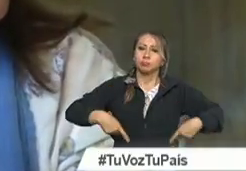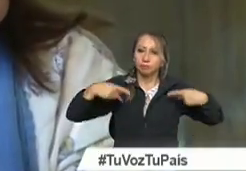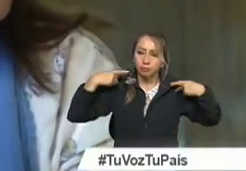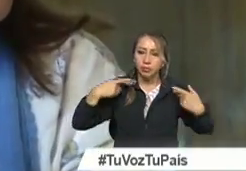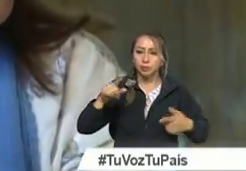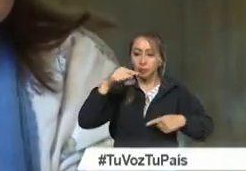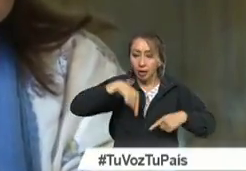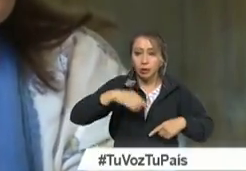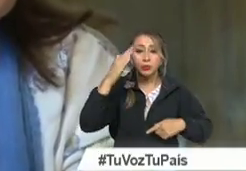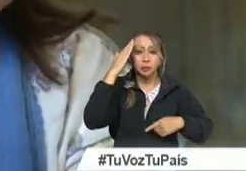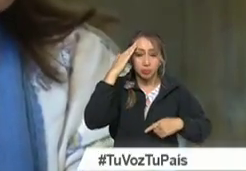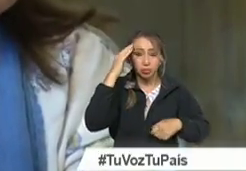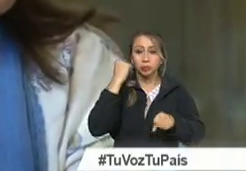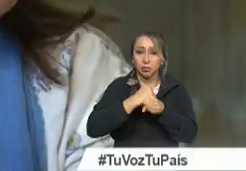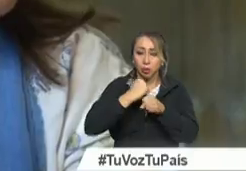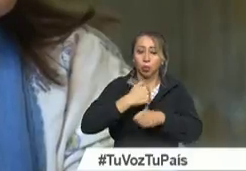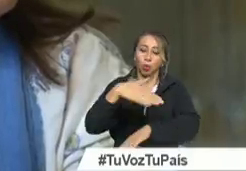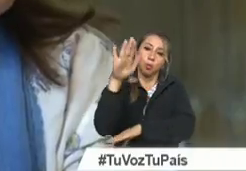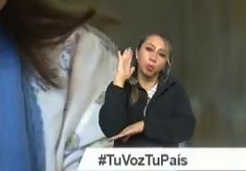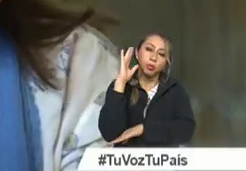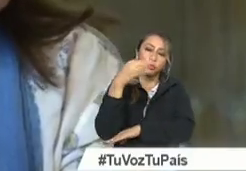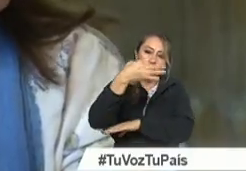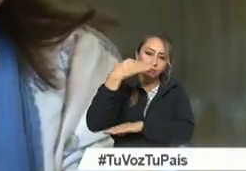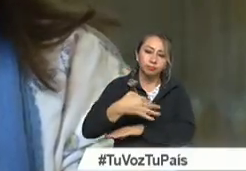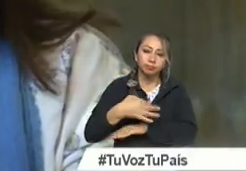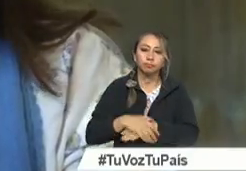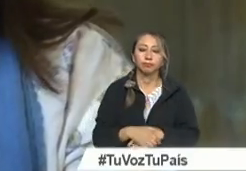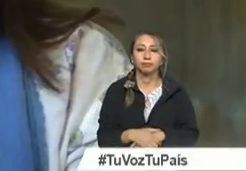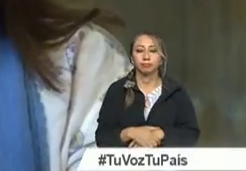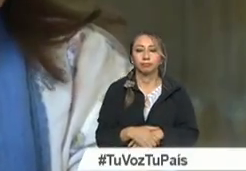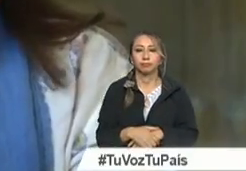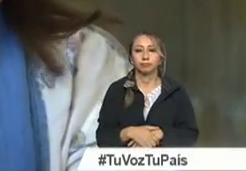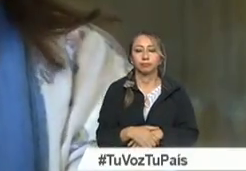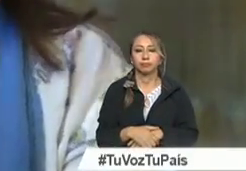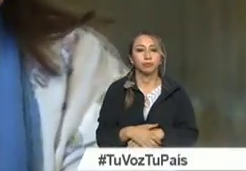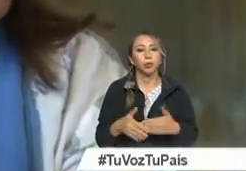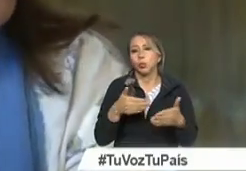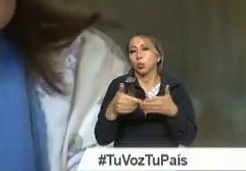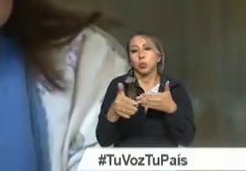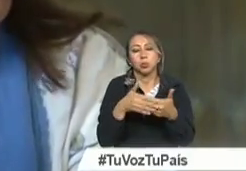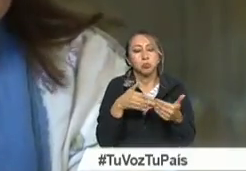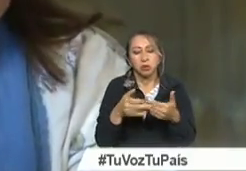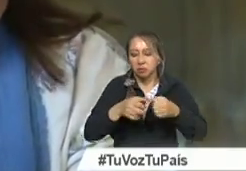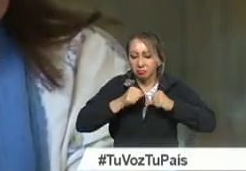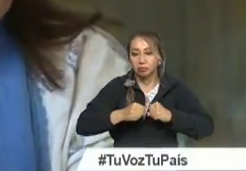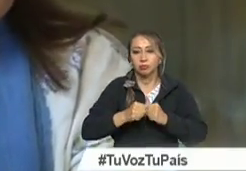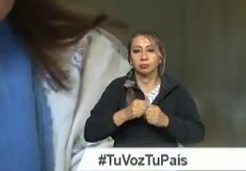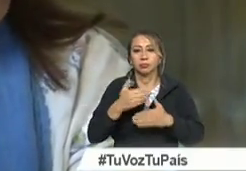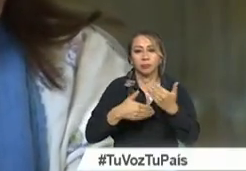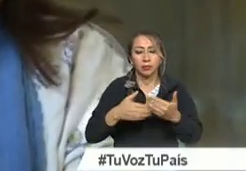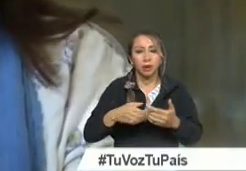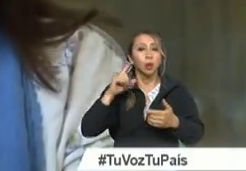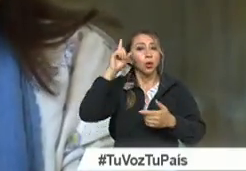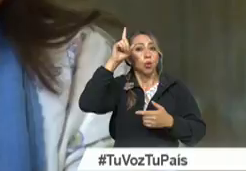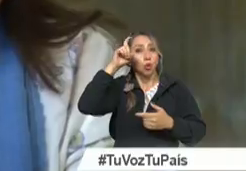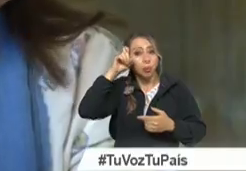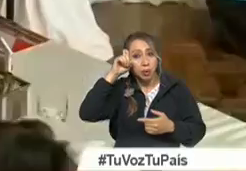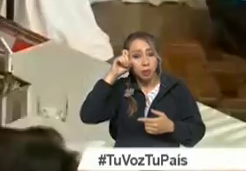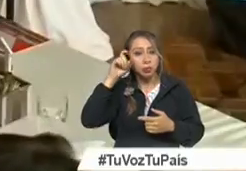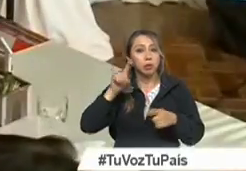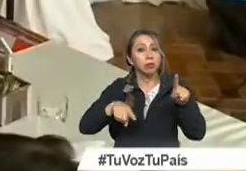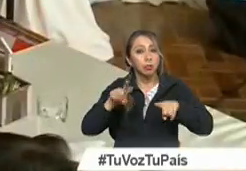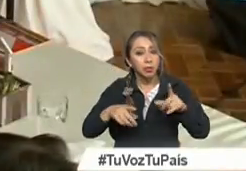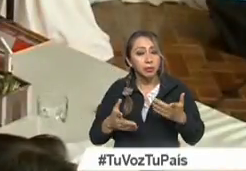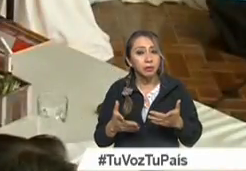quiénes realmente hemos hecho un compromiso de vida y a pesar de lo que sea con el gobierno muchas